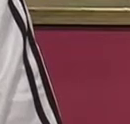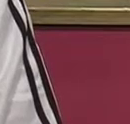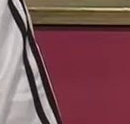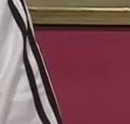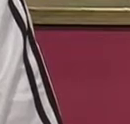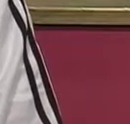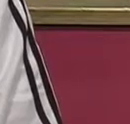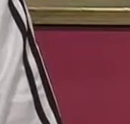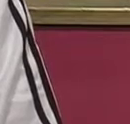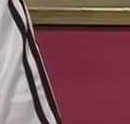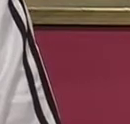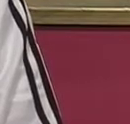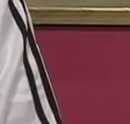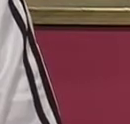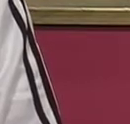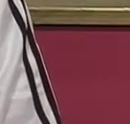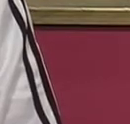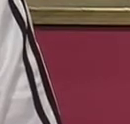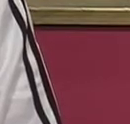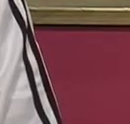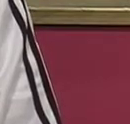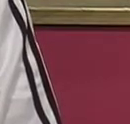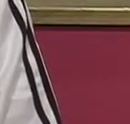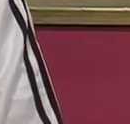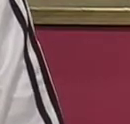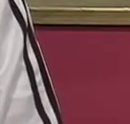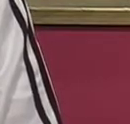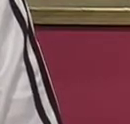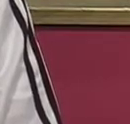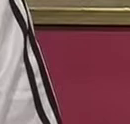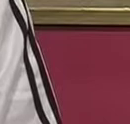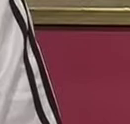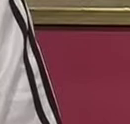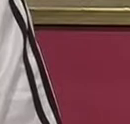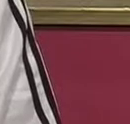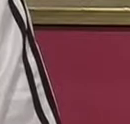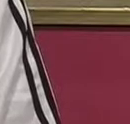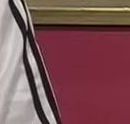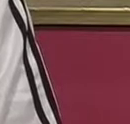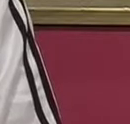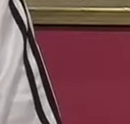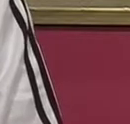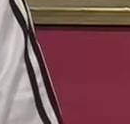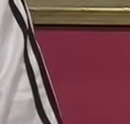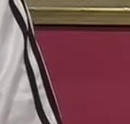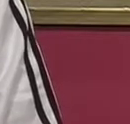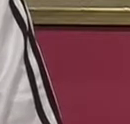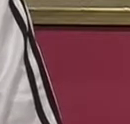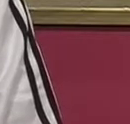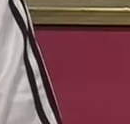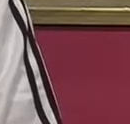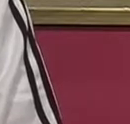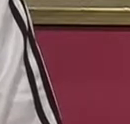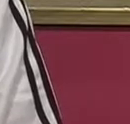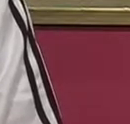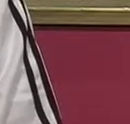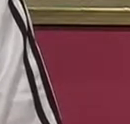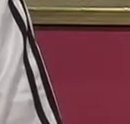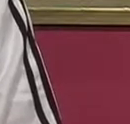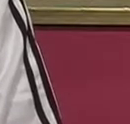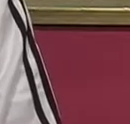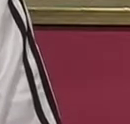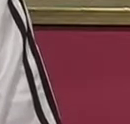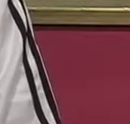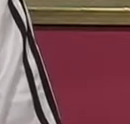acá en este entonces que dice la palabra del señor el nombre del señor y no la gente y no lo toman como Salvador vemos acá que la palabra